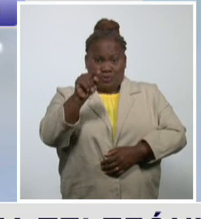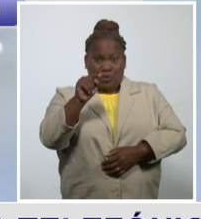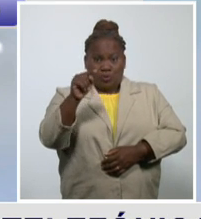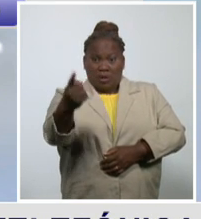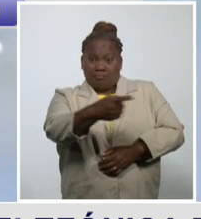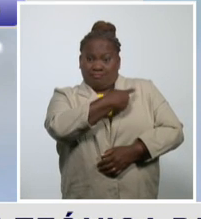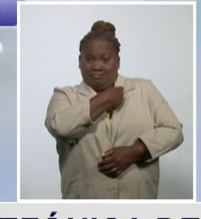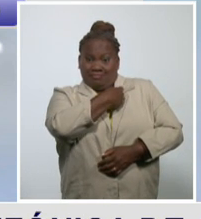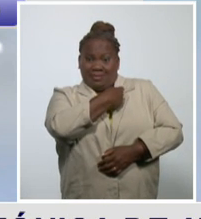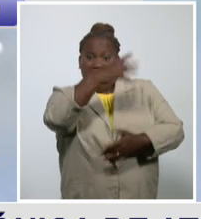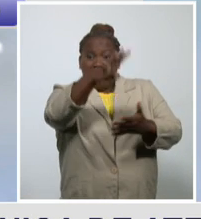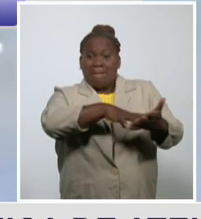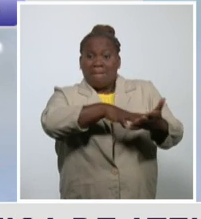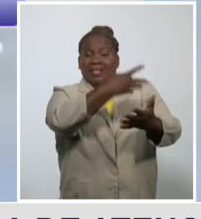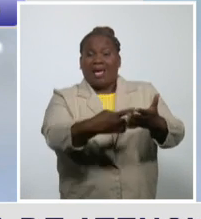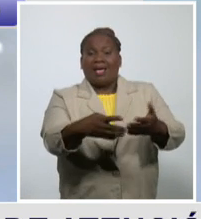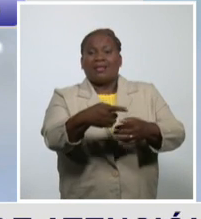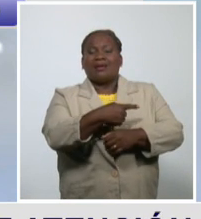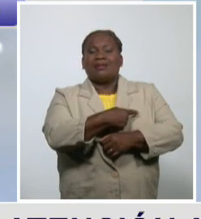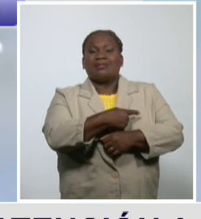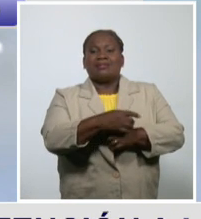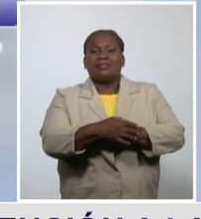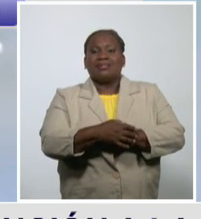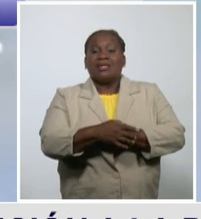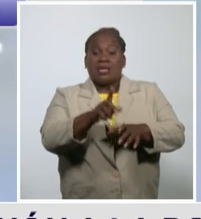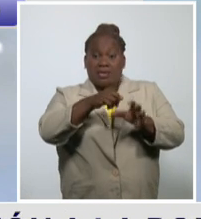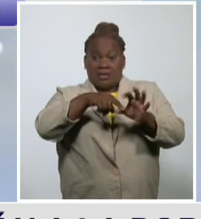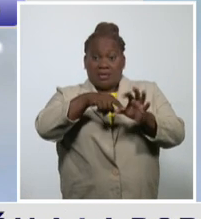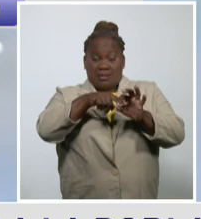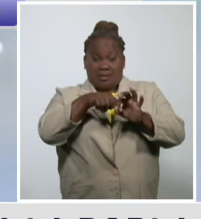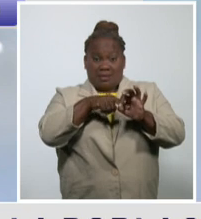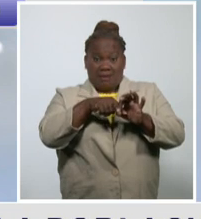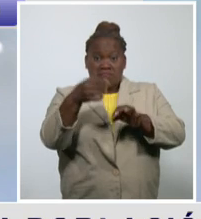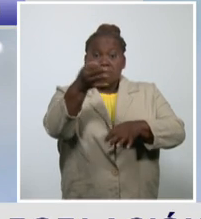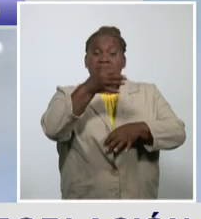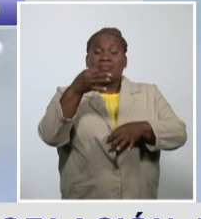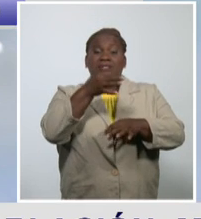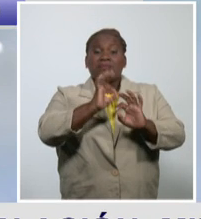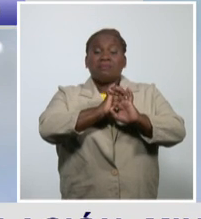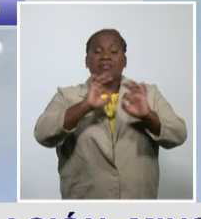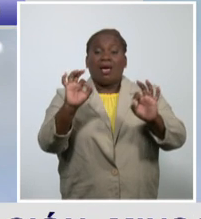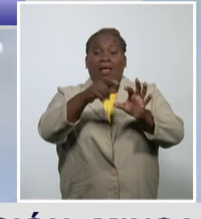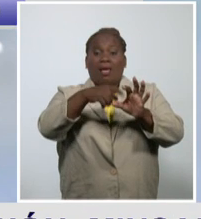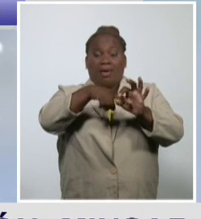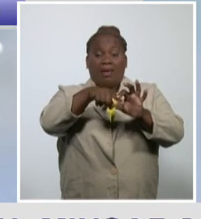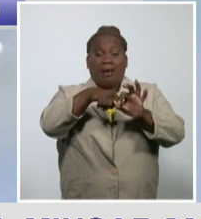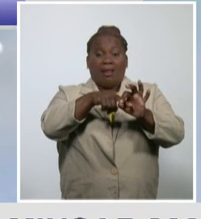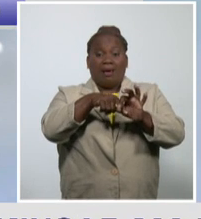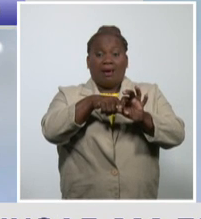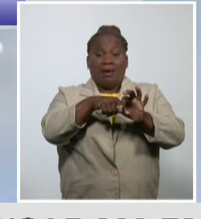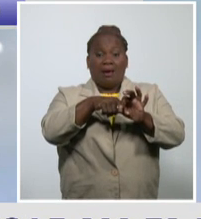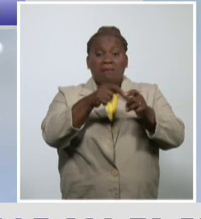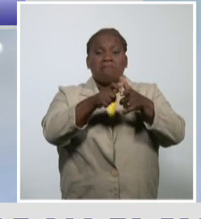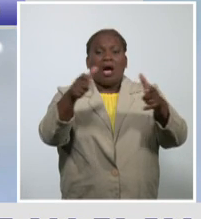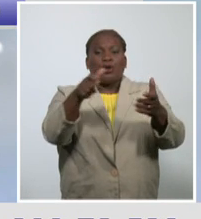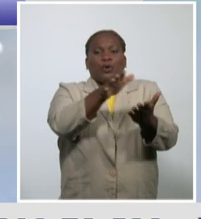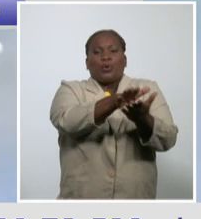pantalla nuestra tabla y es precisamente Isla de la Juventud, el municipio especial Isla de la Juventud, el mayor